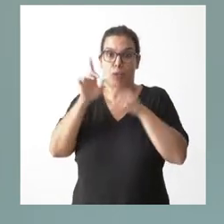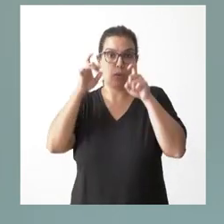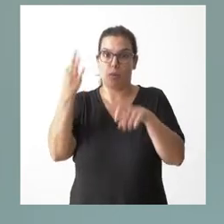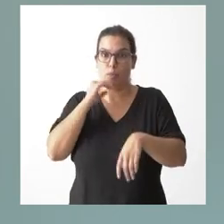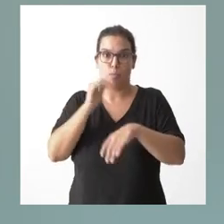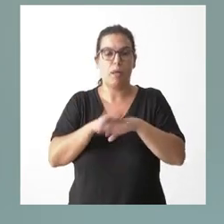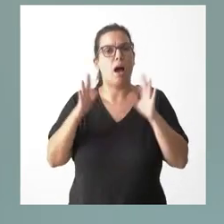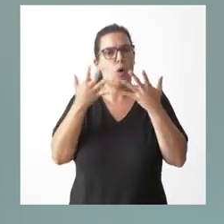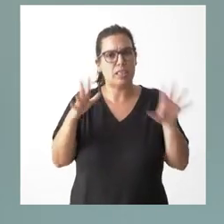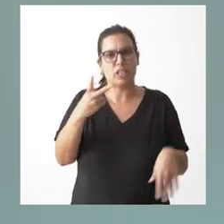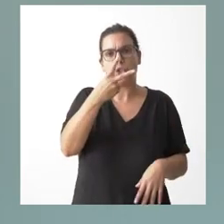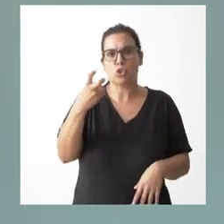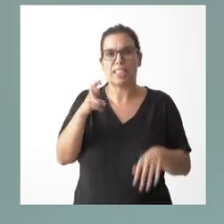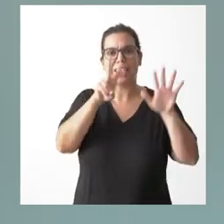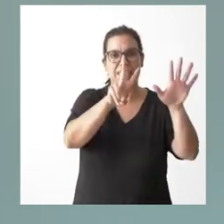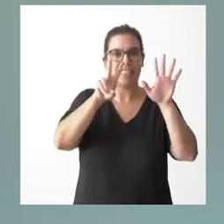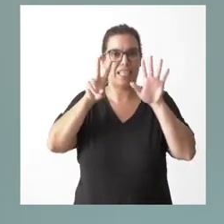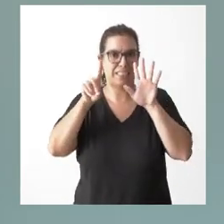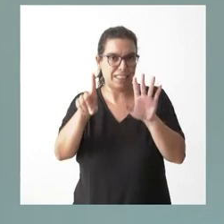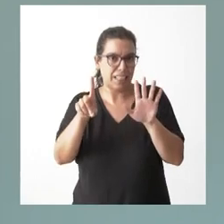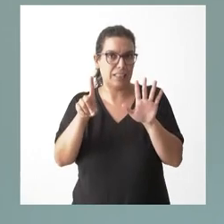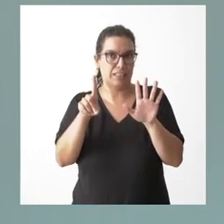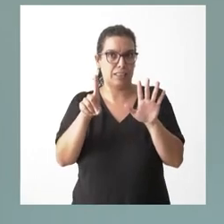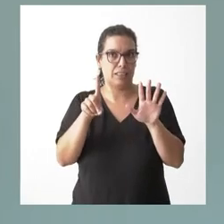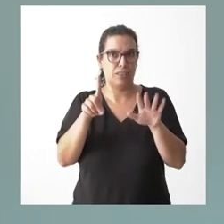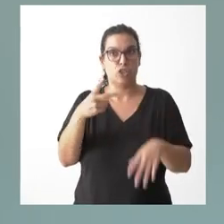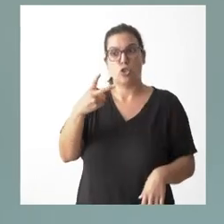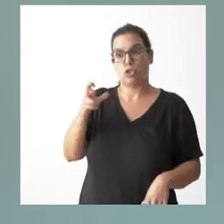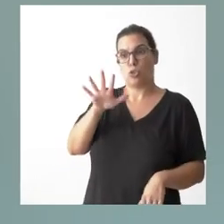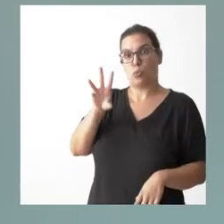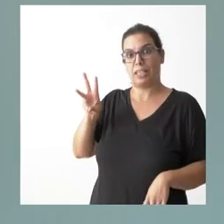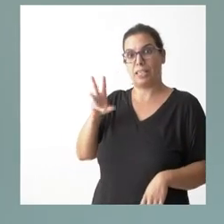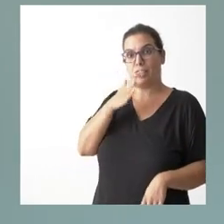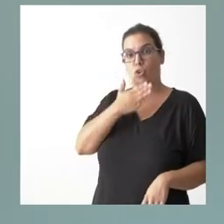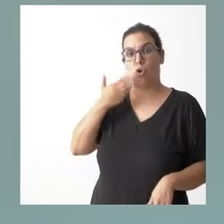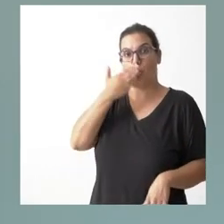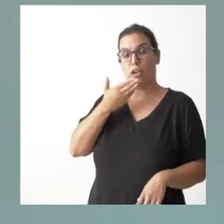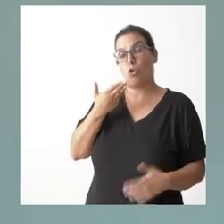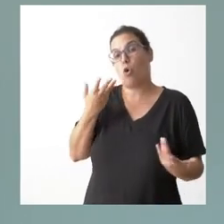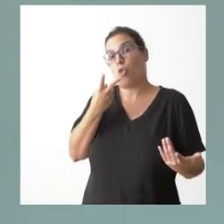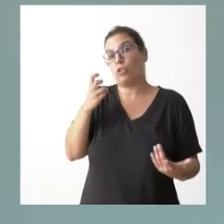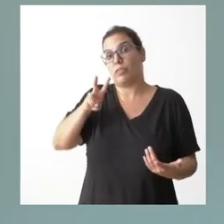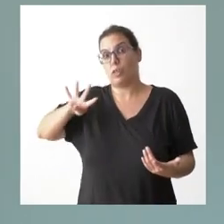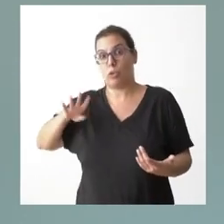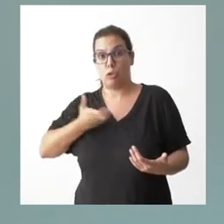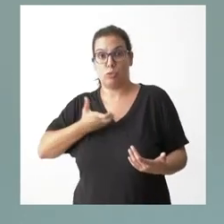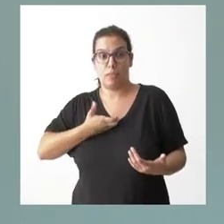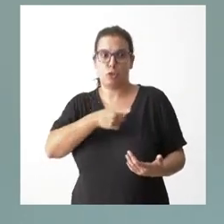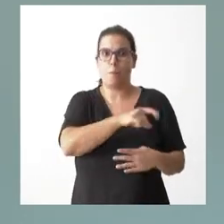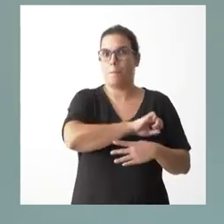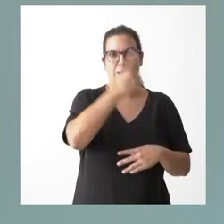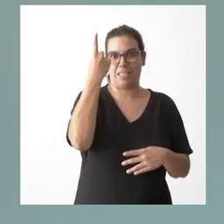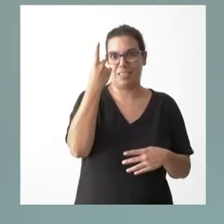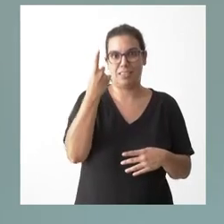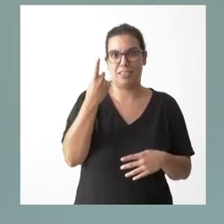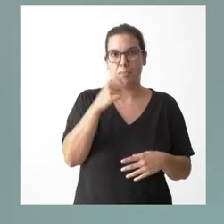Aún así han sido 276, más que los 153 colegios o, en este caso, los 224 de los ayuntamientos. Y